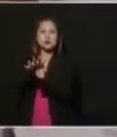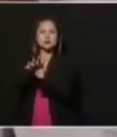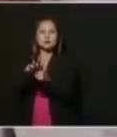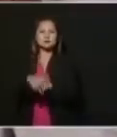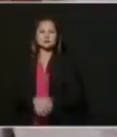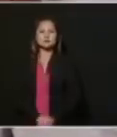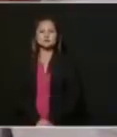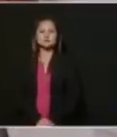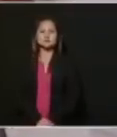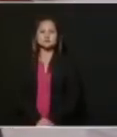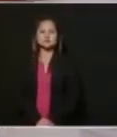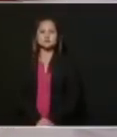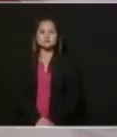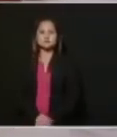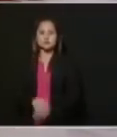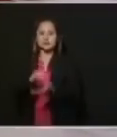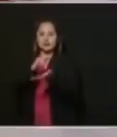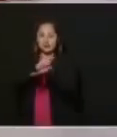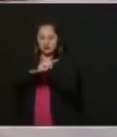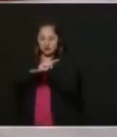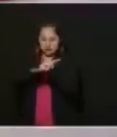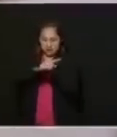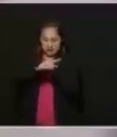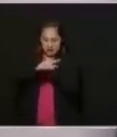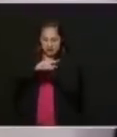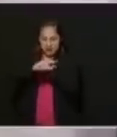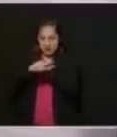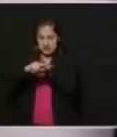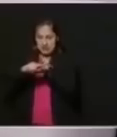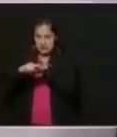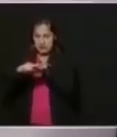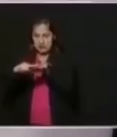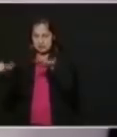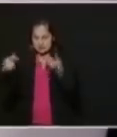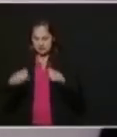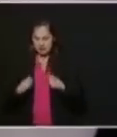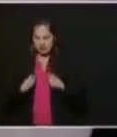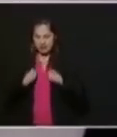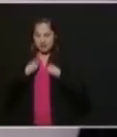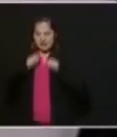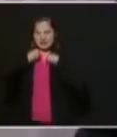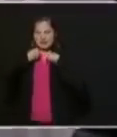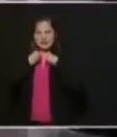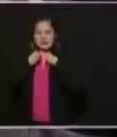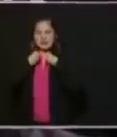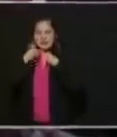la purificación de la vida pública de México.